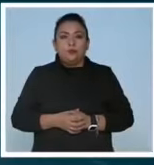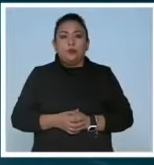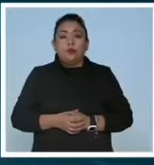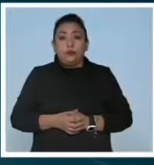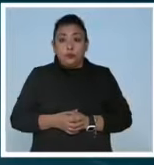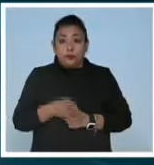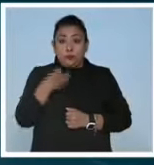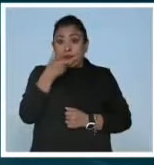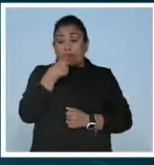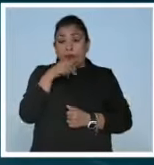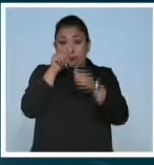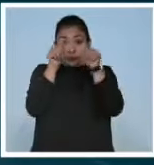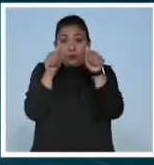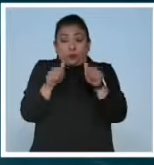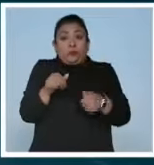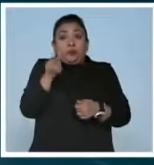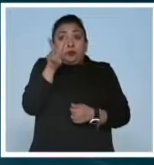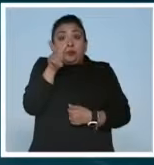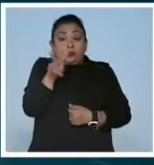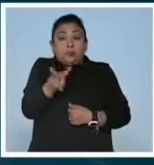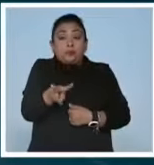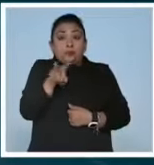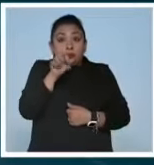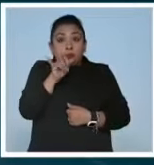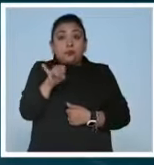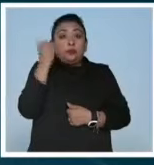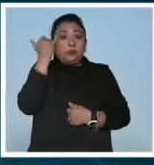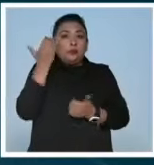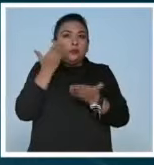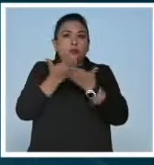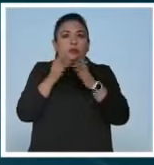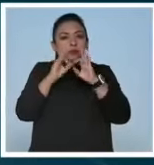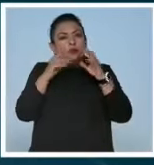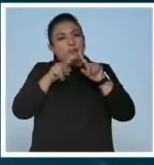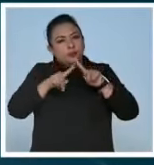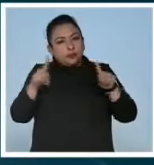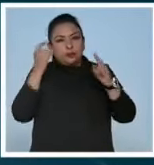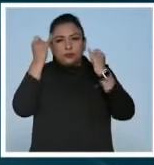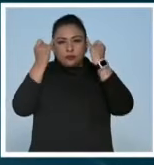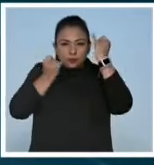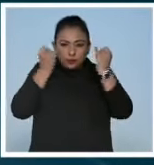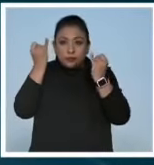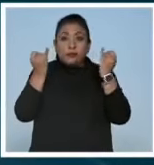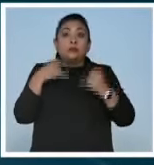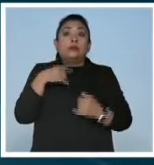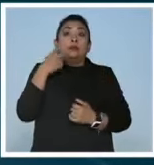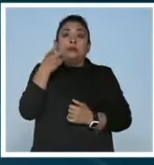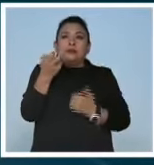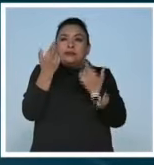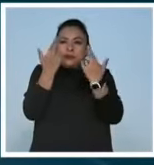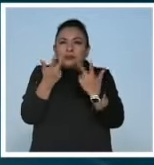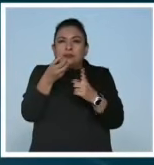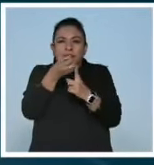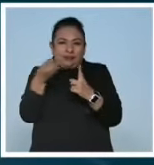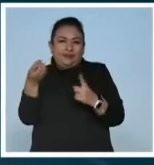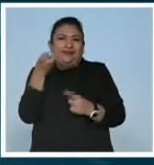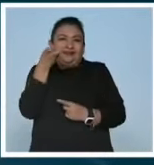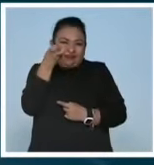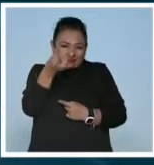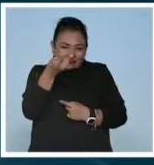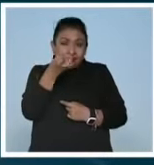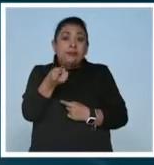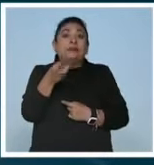Es una artista que realmente propuso otra manera de crear, y precisamente la destrucción del orden viene por eso,